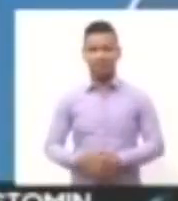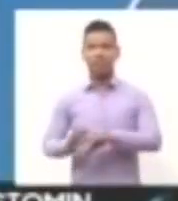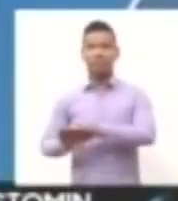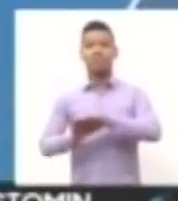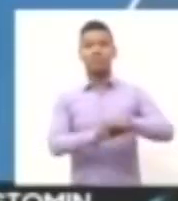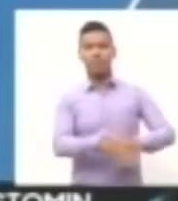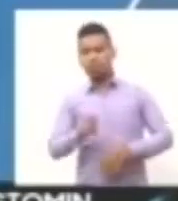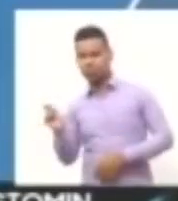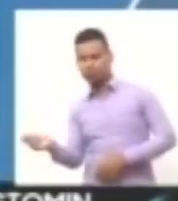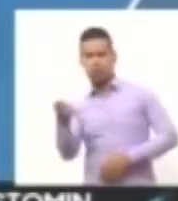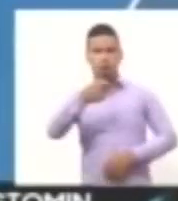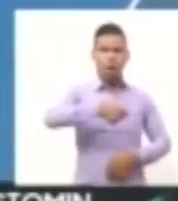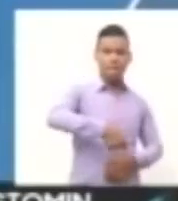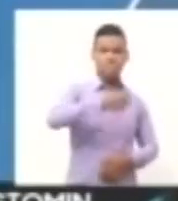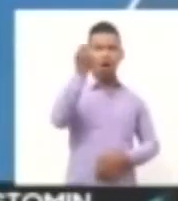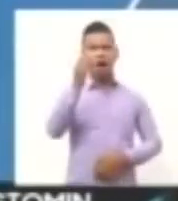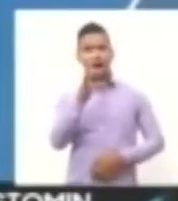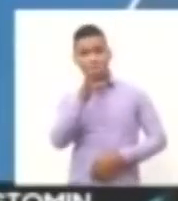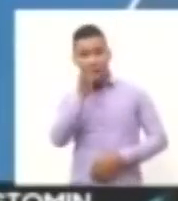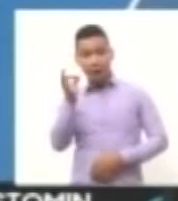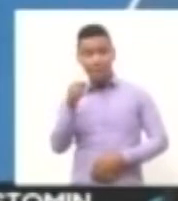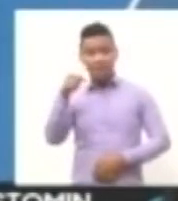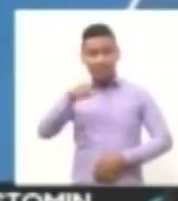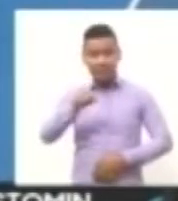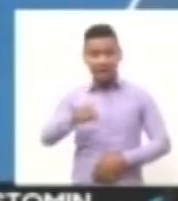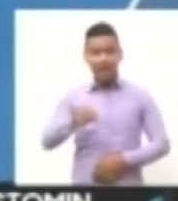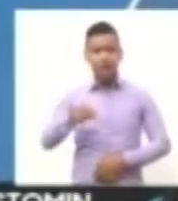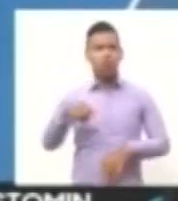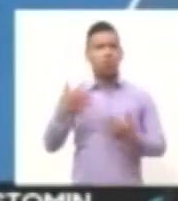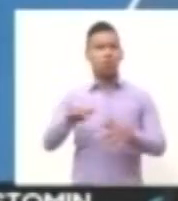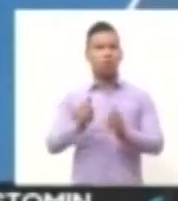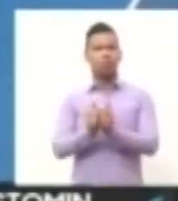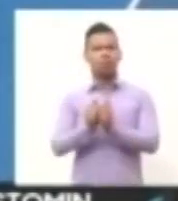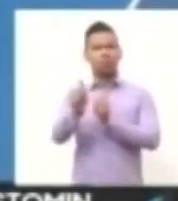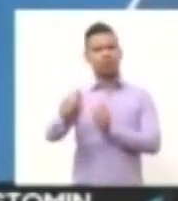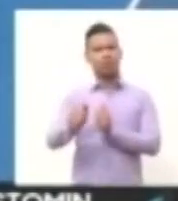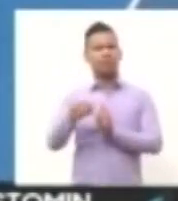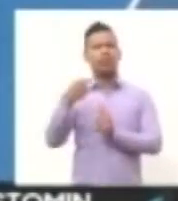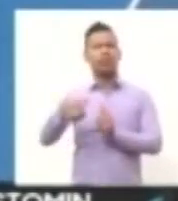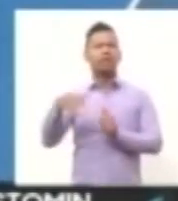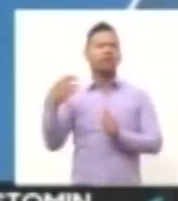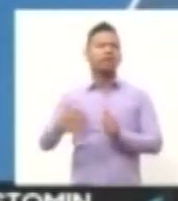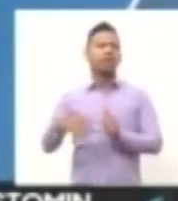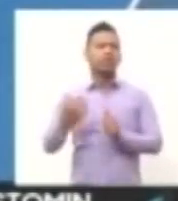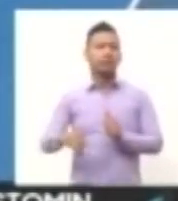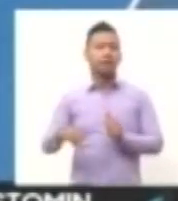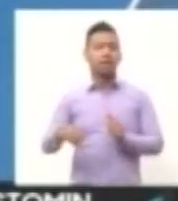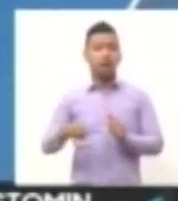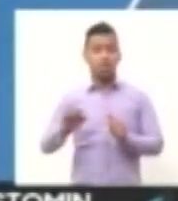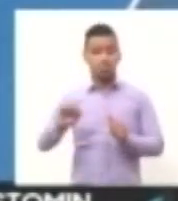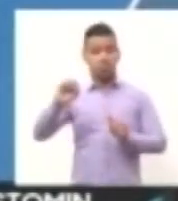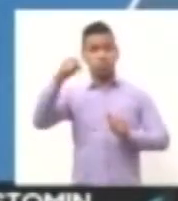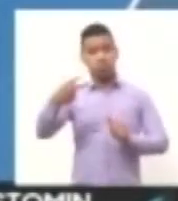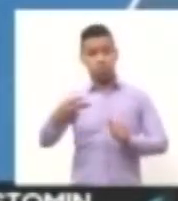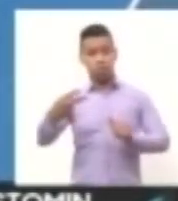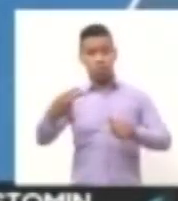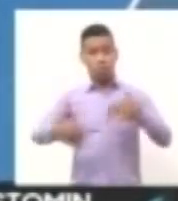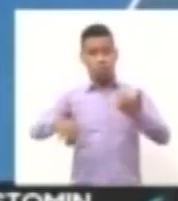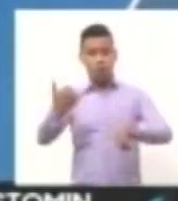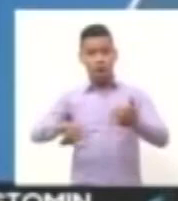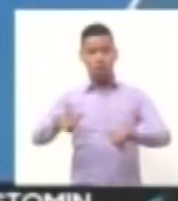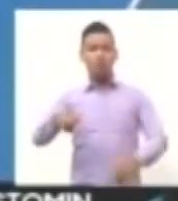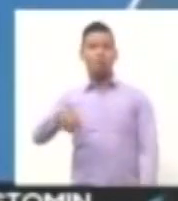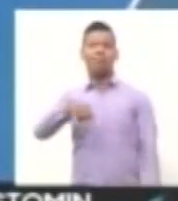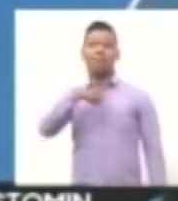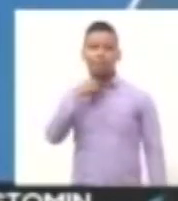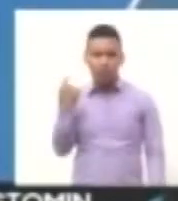Batacazo en el Abierto de Australia. Novak Djokovic, vigente campeón del torneo, cayó eliminado en segunda ronda ante el uzbeko y 117